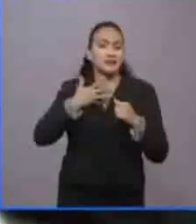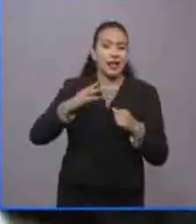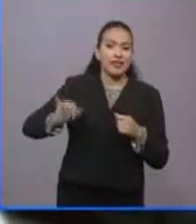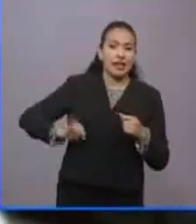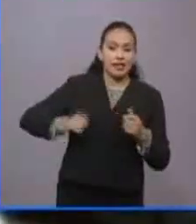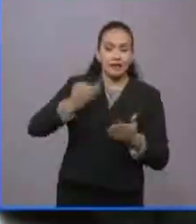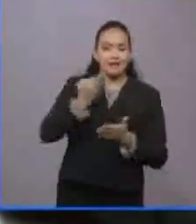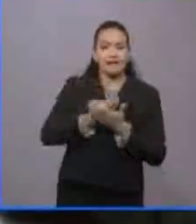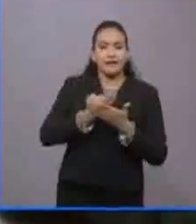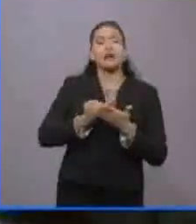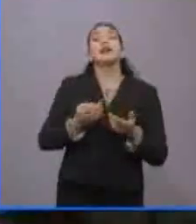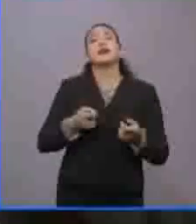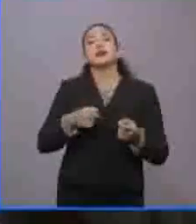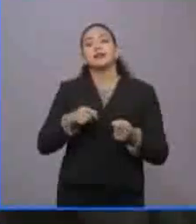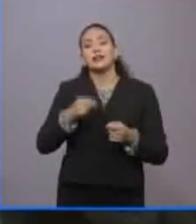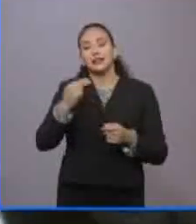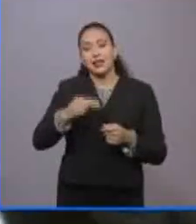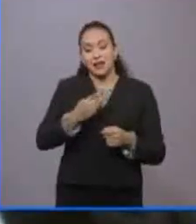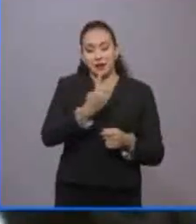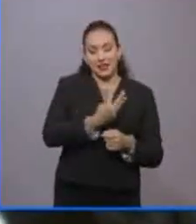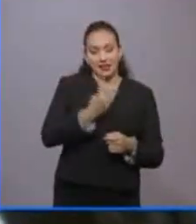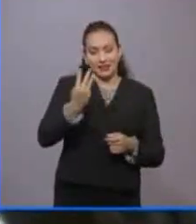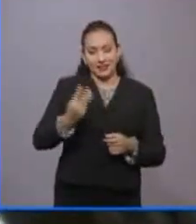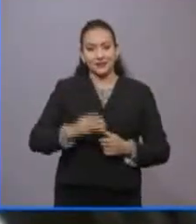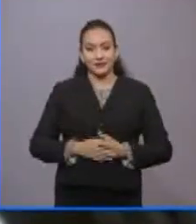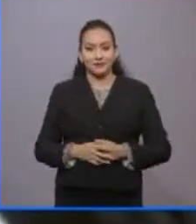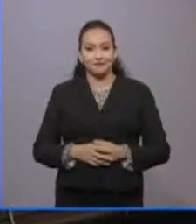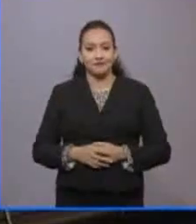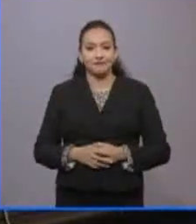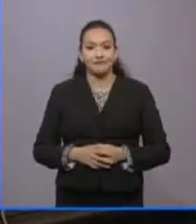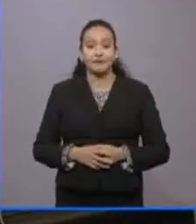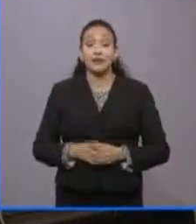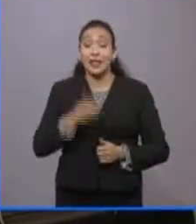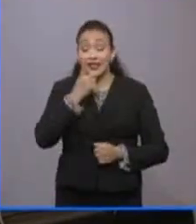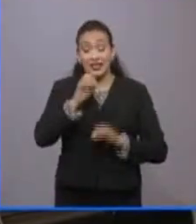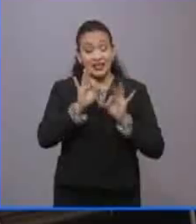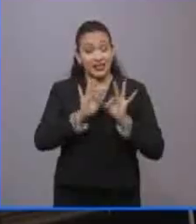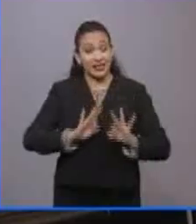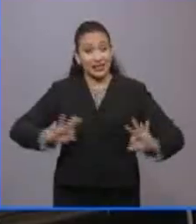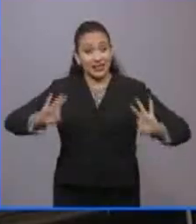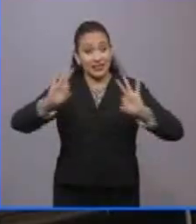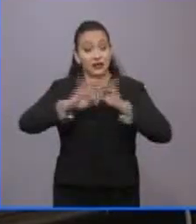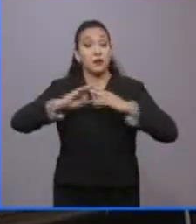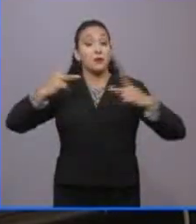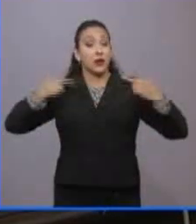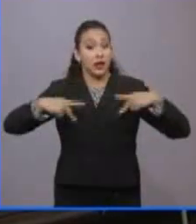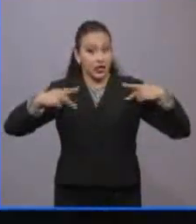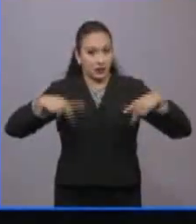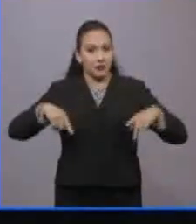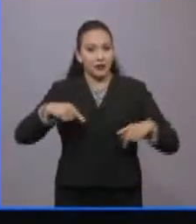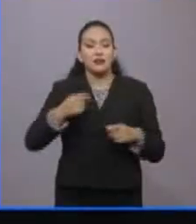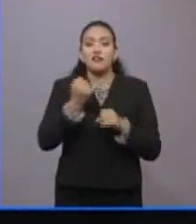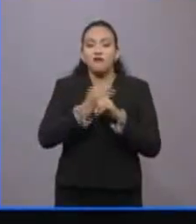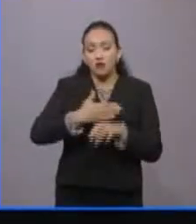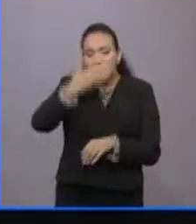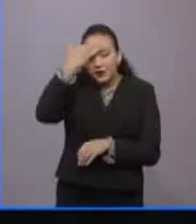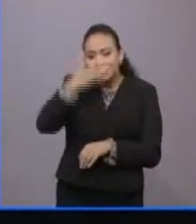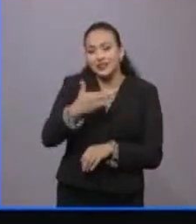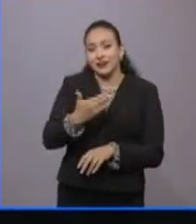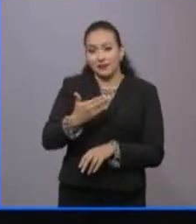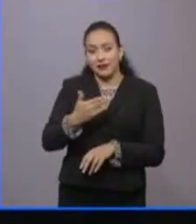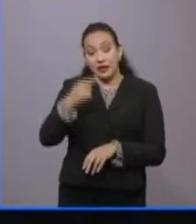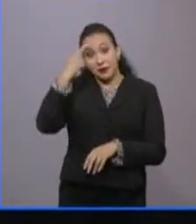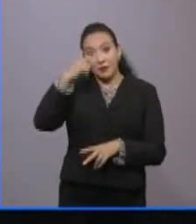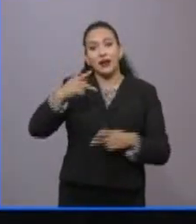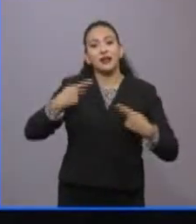fiscal, conocida como 3 de 3. Consideraron indispensable que la ciudadanía cuente con información que ayude a conocer